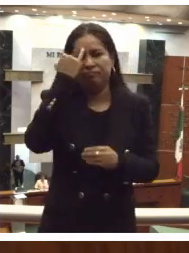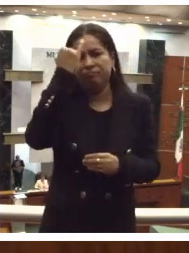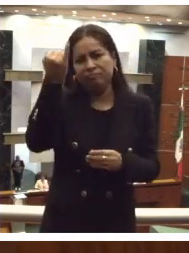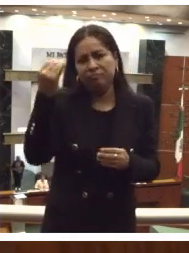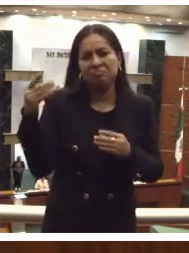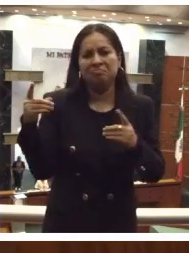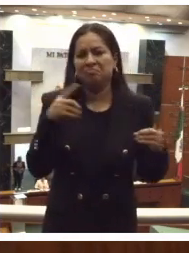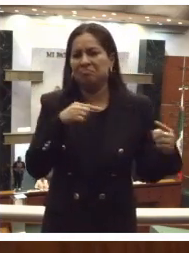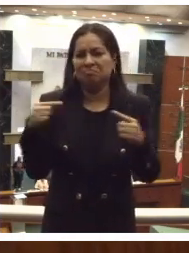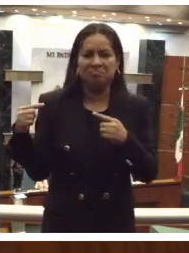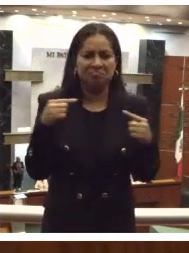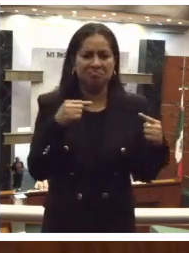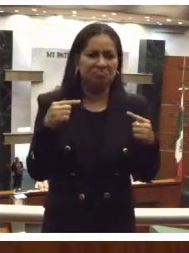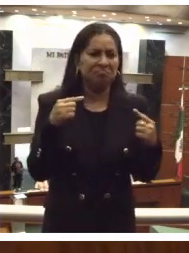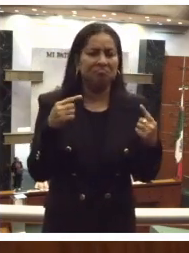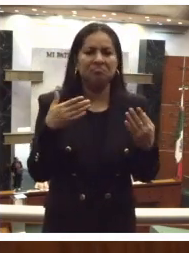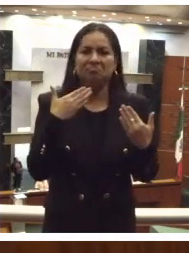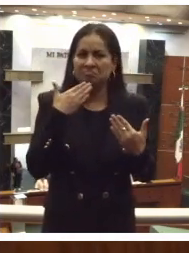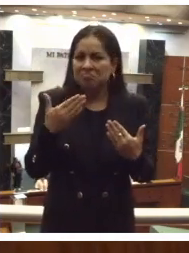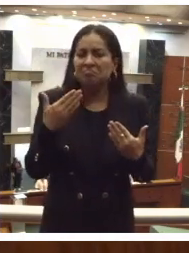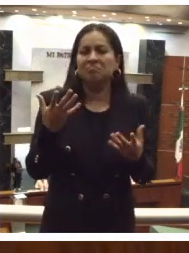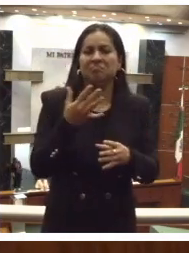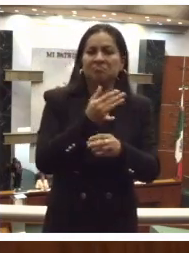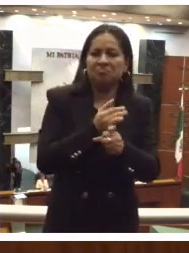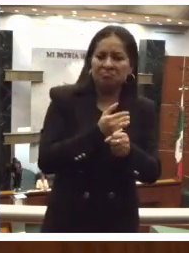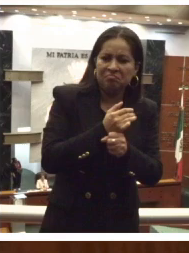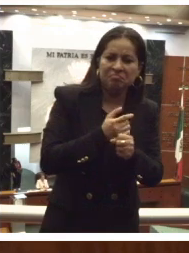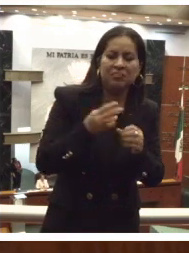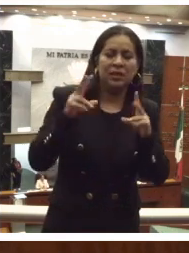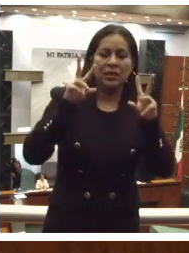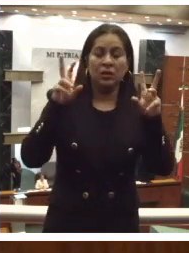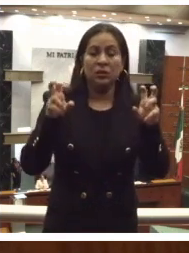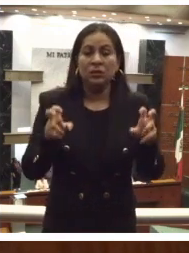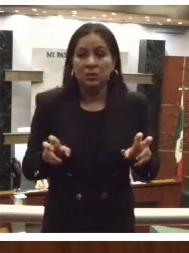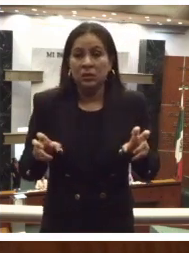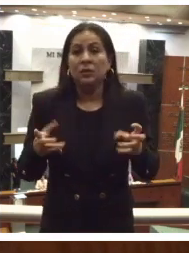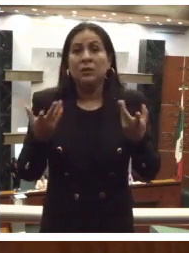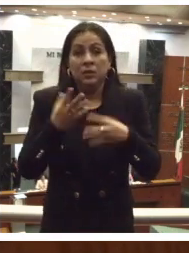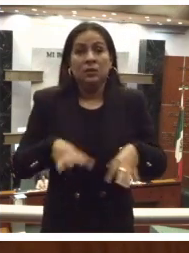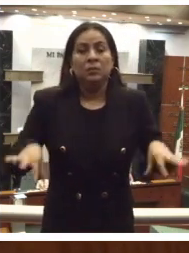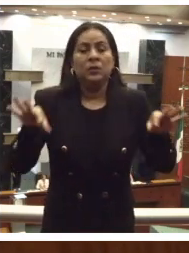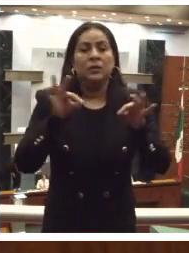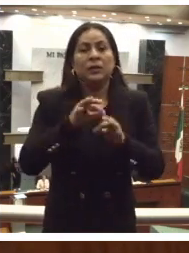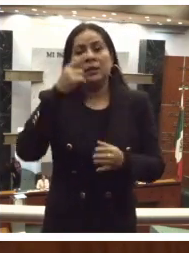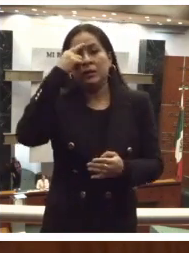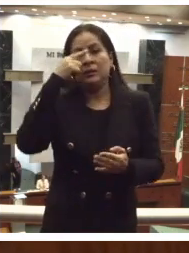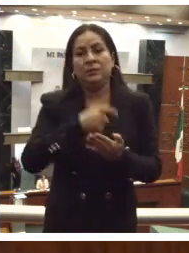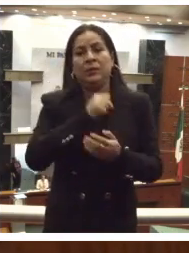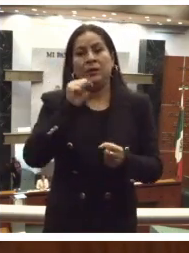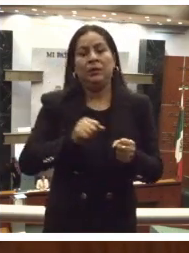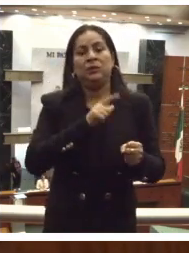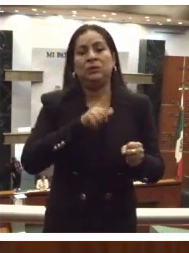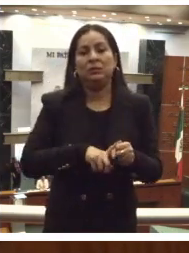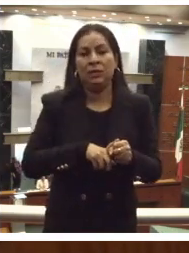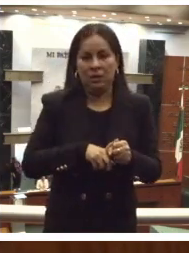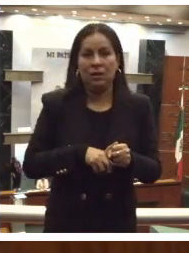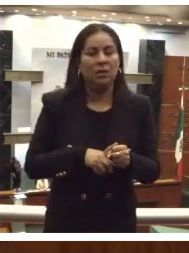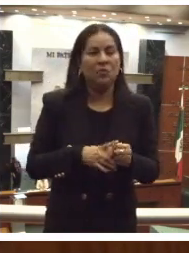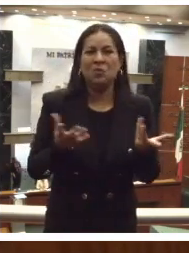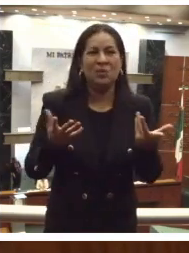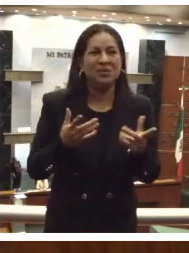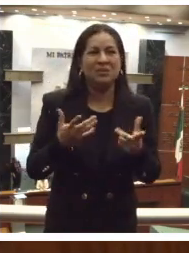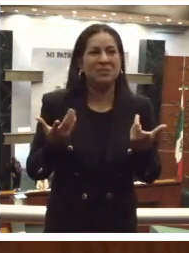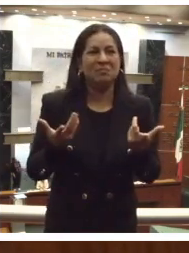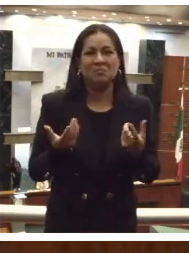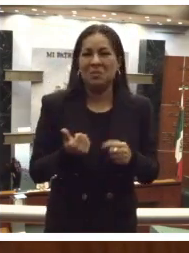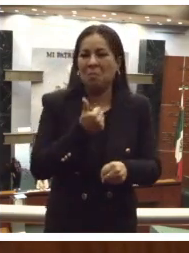al debate con argumentos. Abrir el análisis en esos temas son fundamentales para la sociedad. No es una